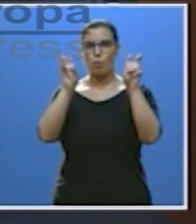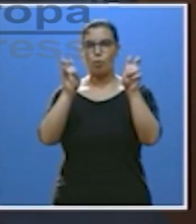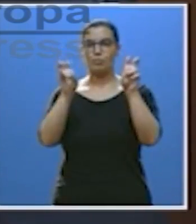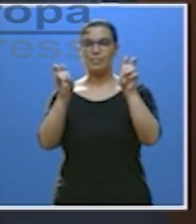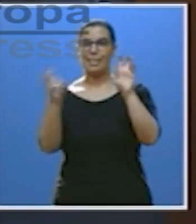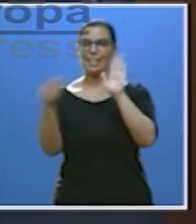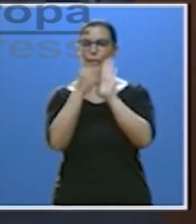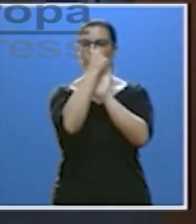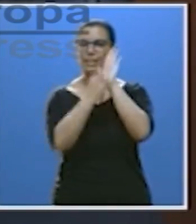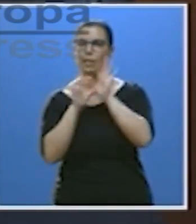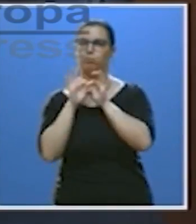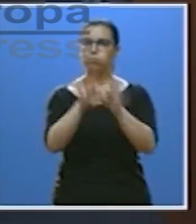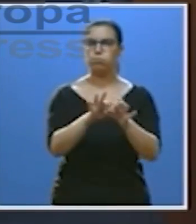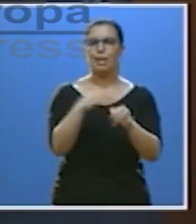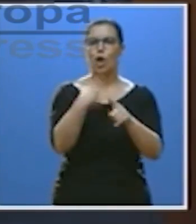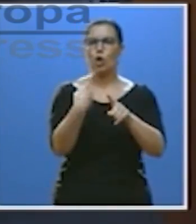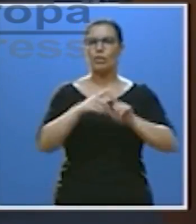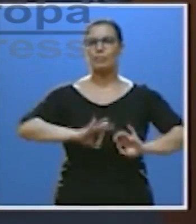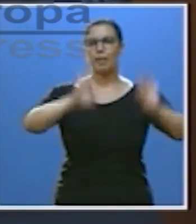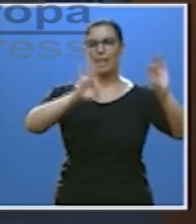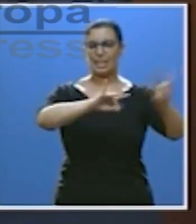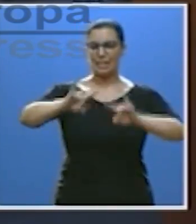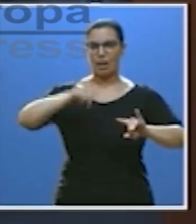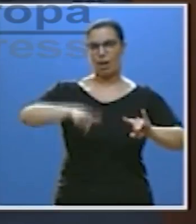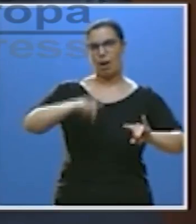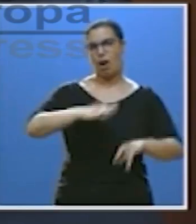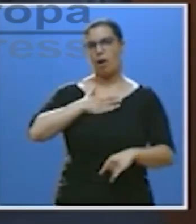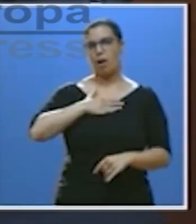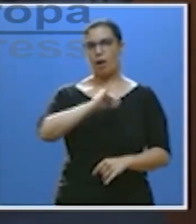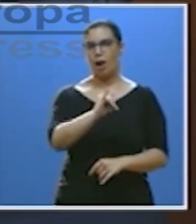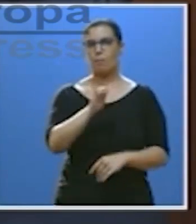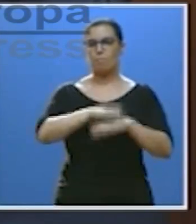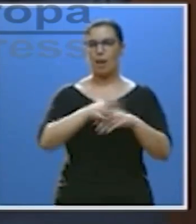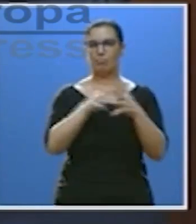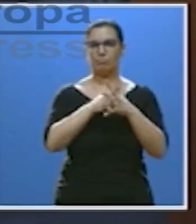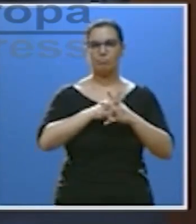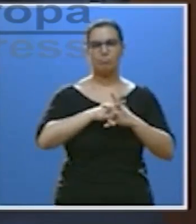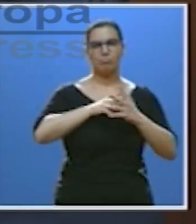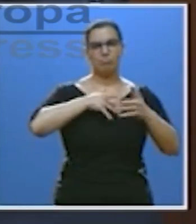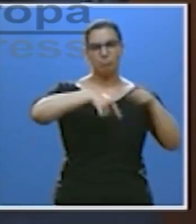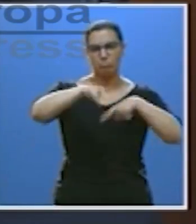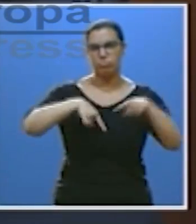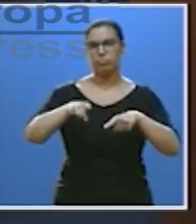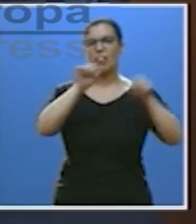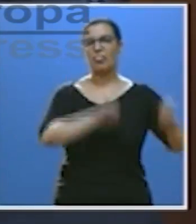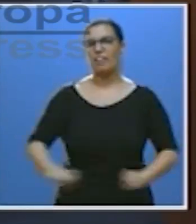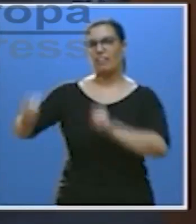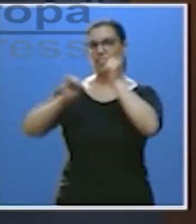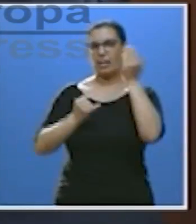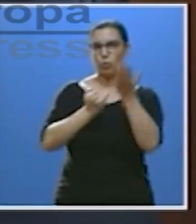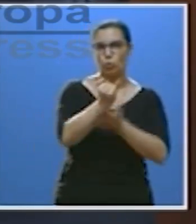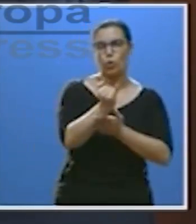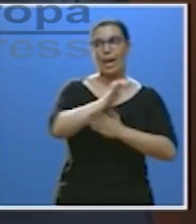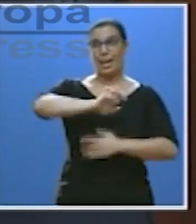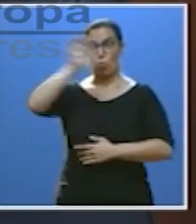de nuestra comunidad en la consecución de las infraestructuras que vertebren nuestra tierra, la defensa de la agricultura en